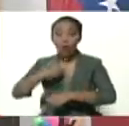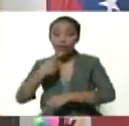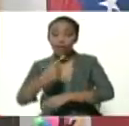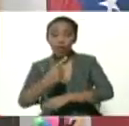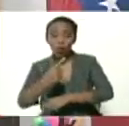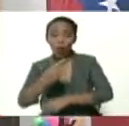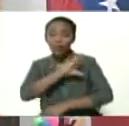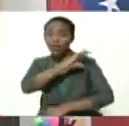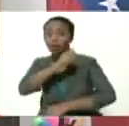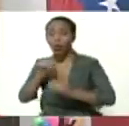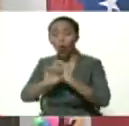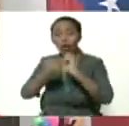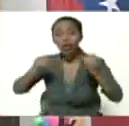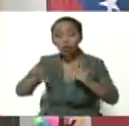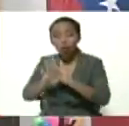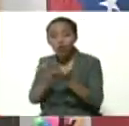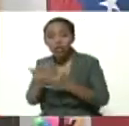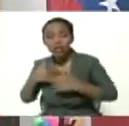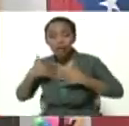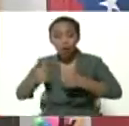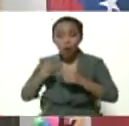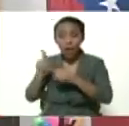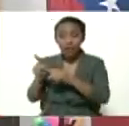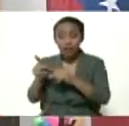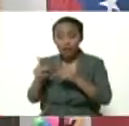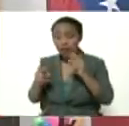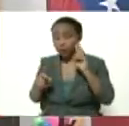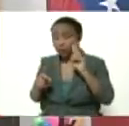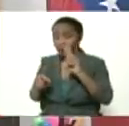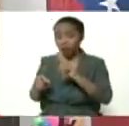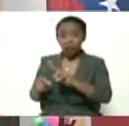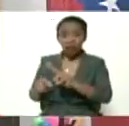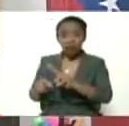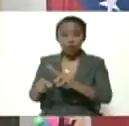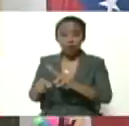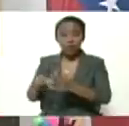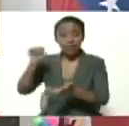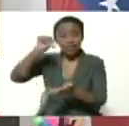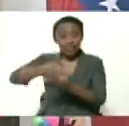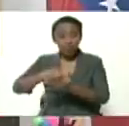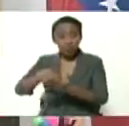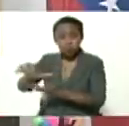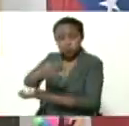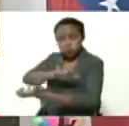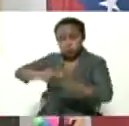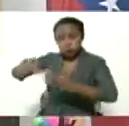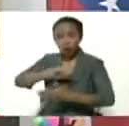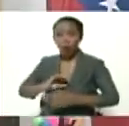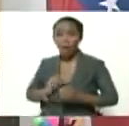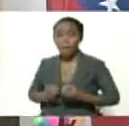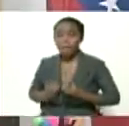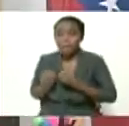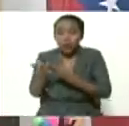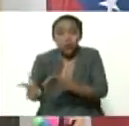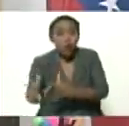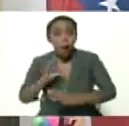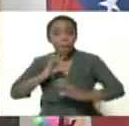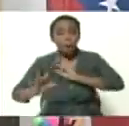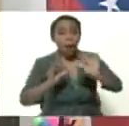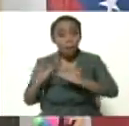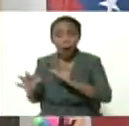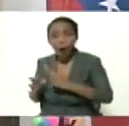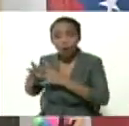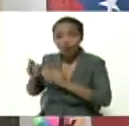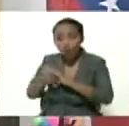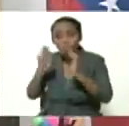Organización Mundial de la Salud que el epicentro de la crisis de coronavirus mundial se está trasladando a